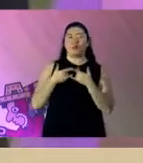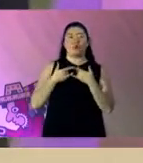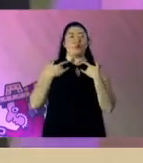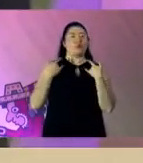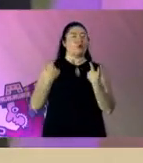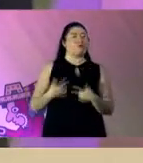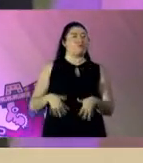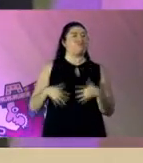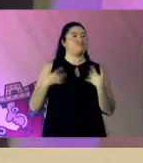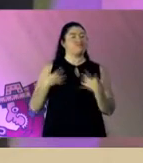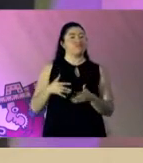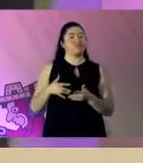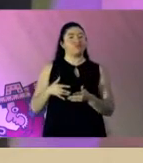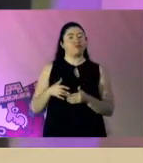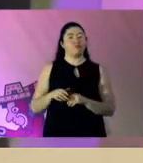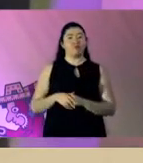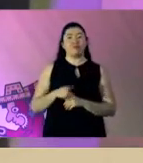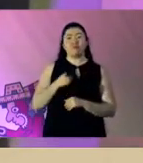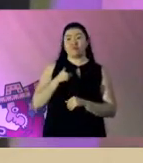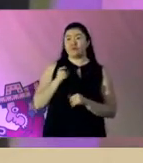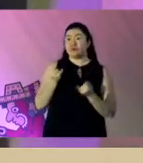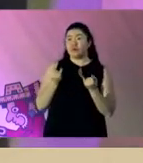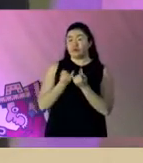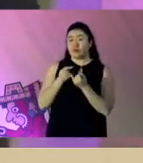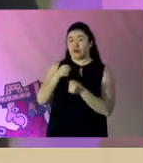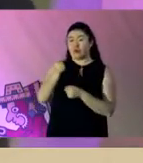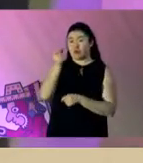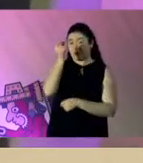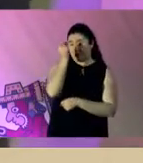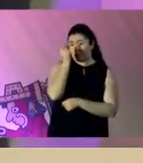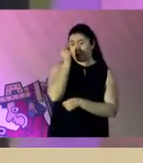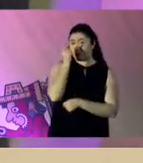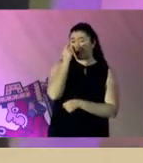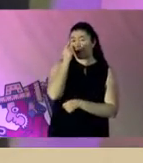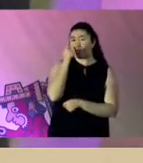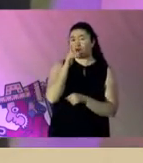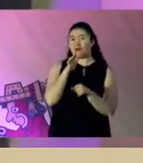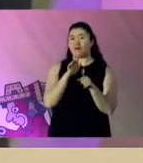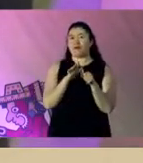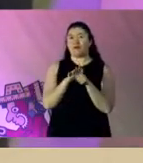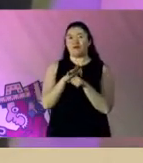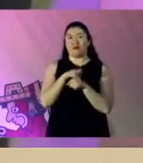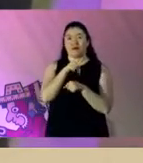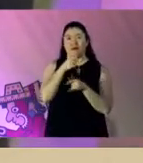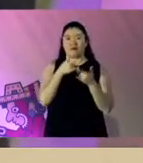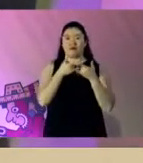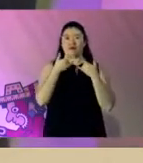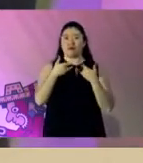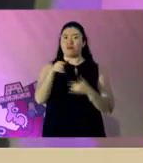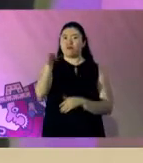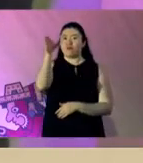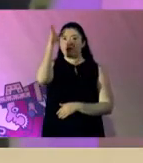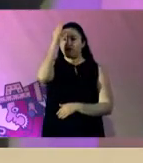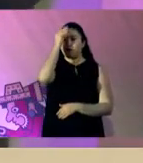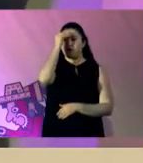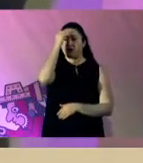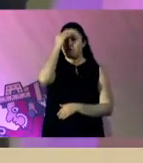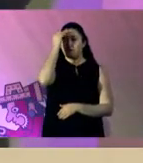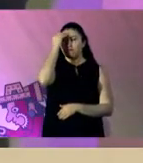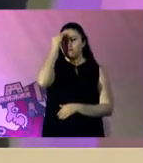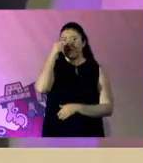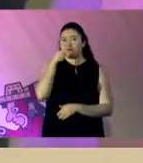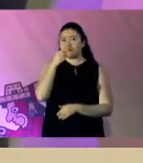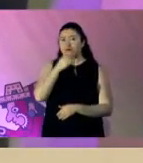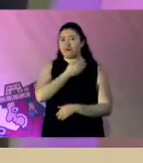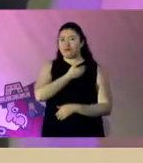le reconocía y le admiraba la historia que domina el presidente el caso es que bueno pues que les